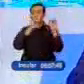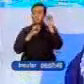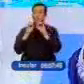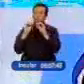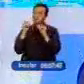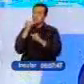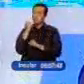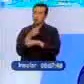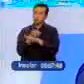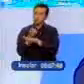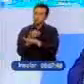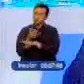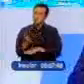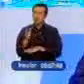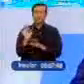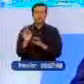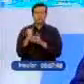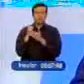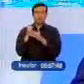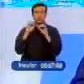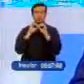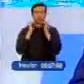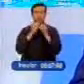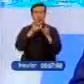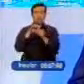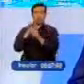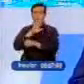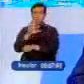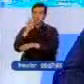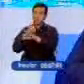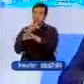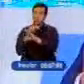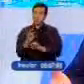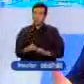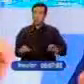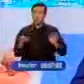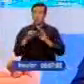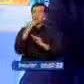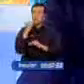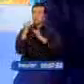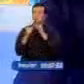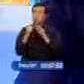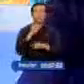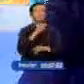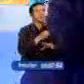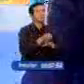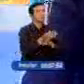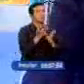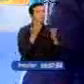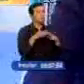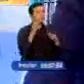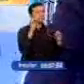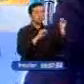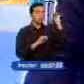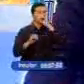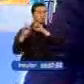de dejar recomendaciones que permitan a los organismos electorales recibir estas recomendaciones e ir mejorando. Y esas recomendaciones que dejaron